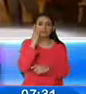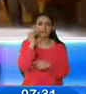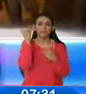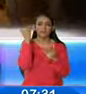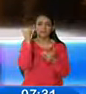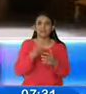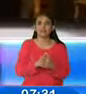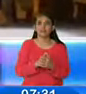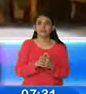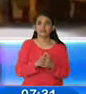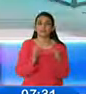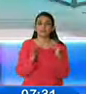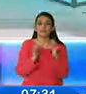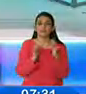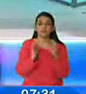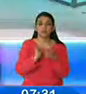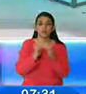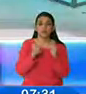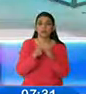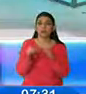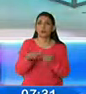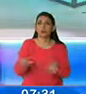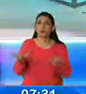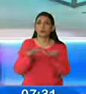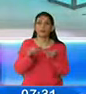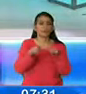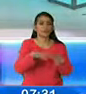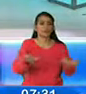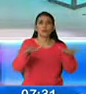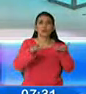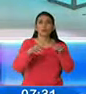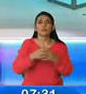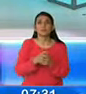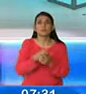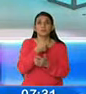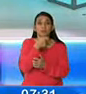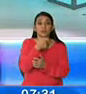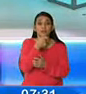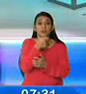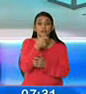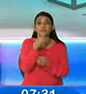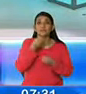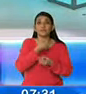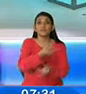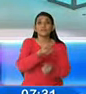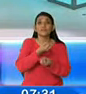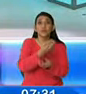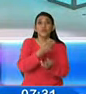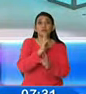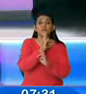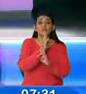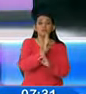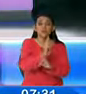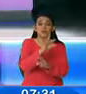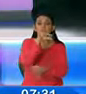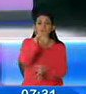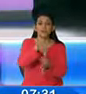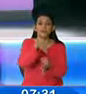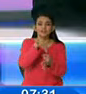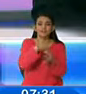Con enlaces en vivo desde cada uno de los puntos estratégicos, los periodistas reportaron los primeros resultados de las